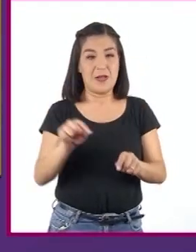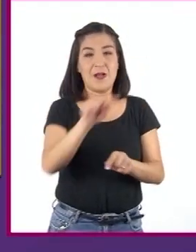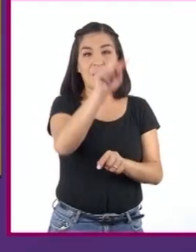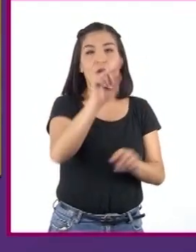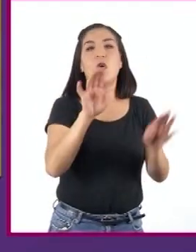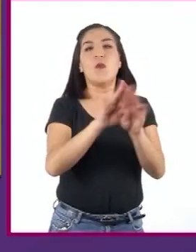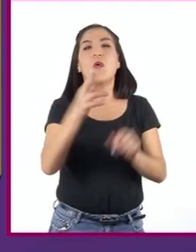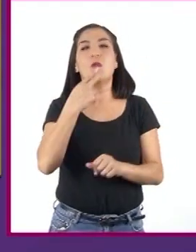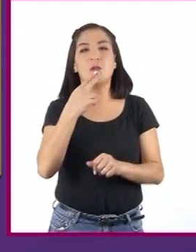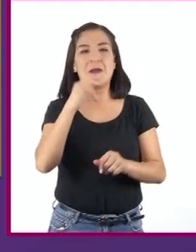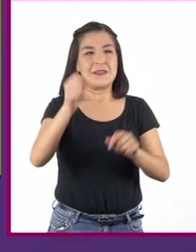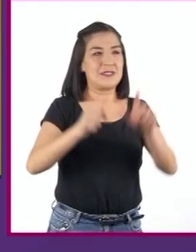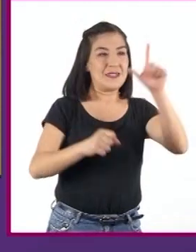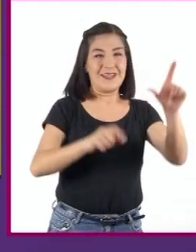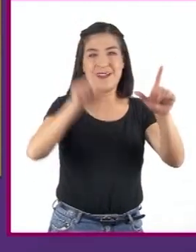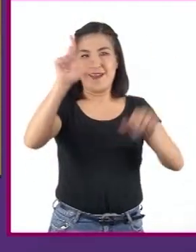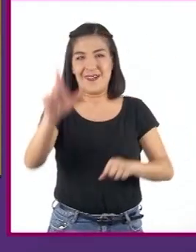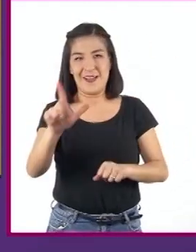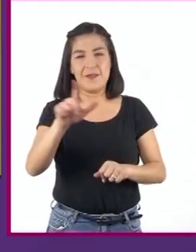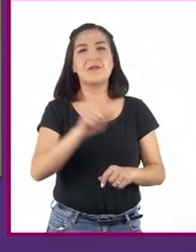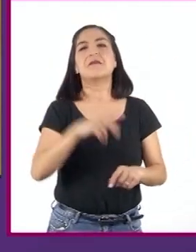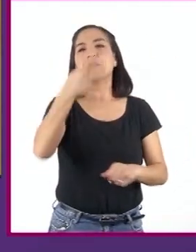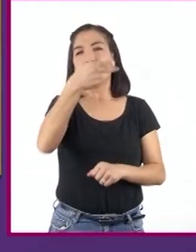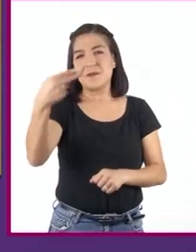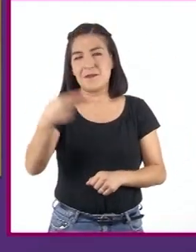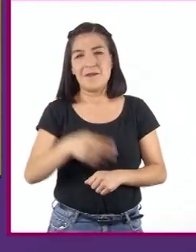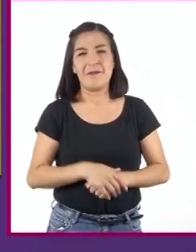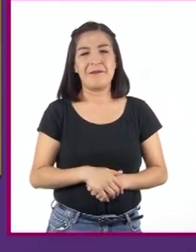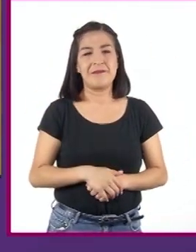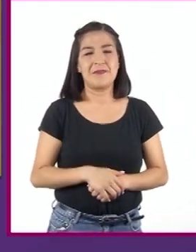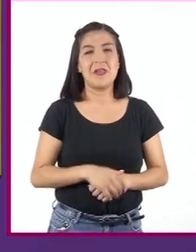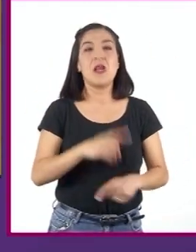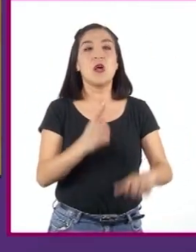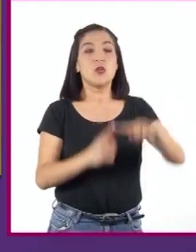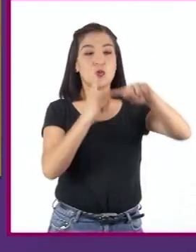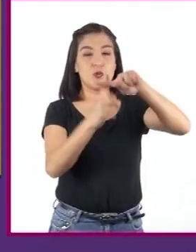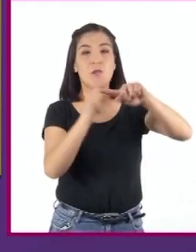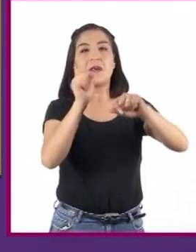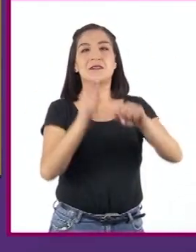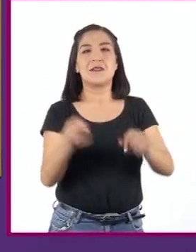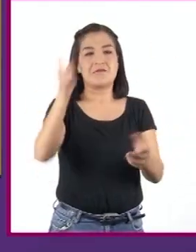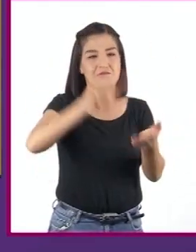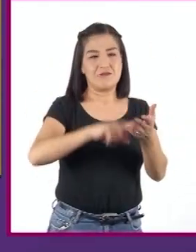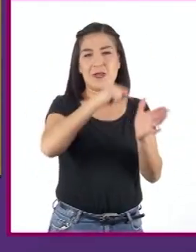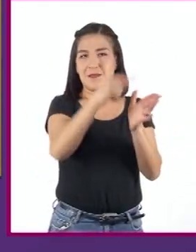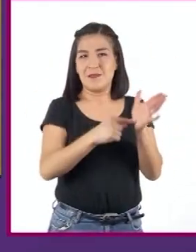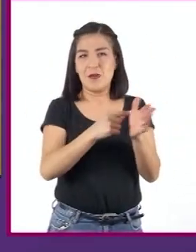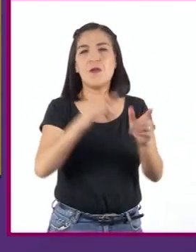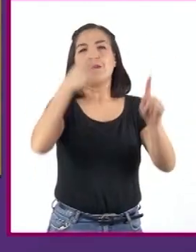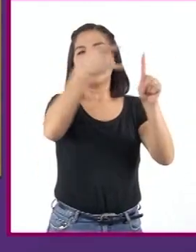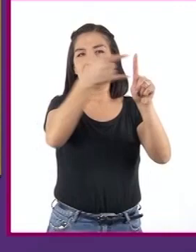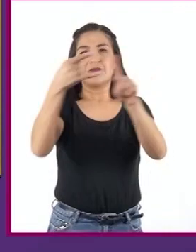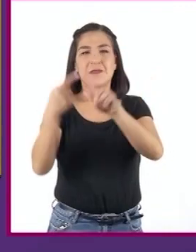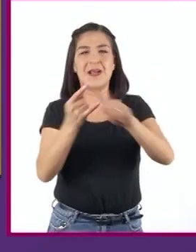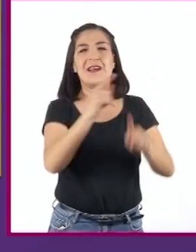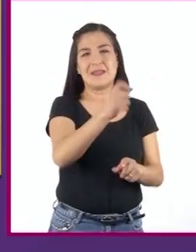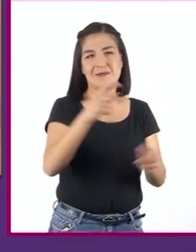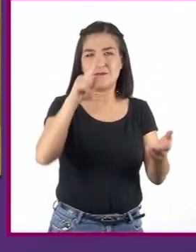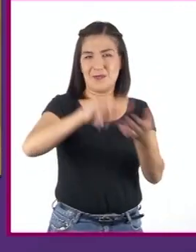como medida de lado es igual a la suma de las áreas de los cuadrados que se forman con los catetos.